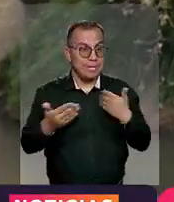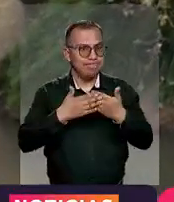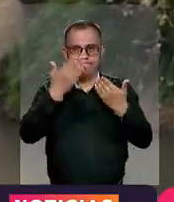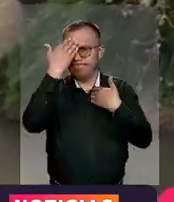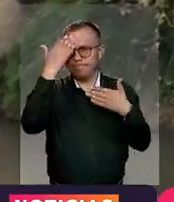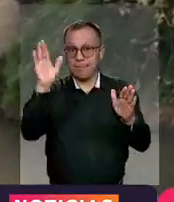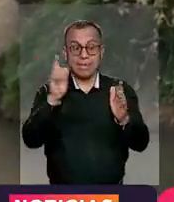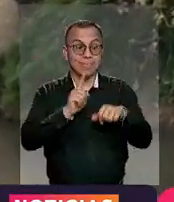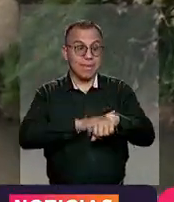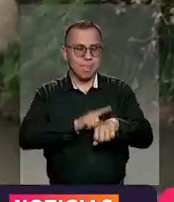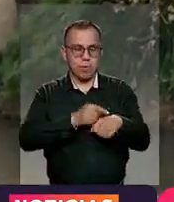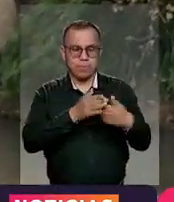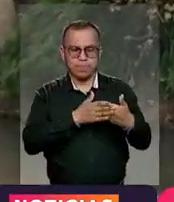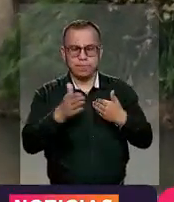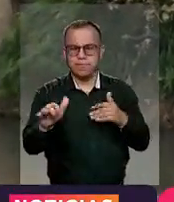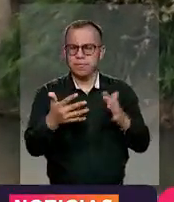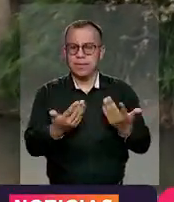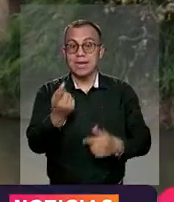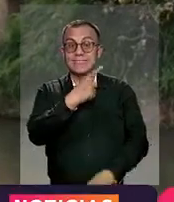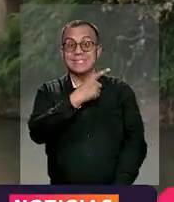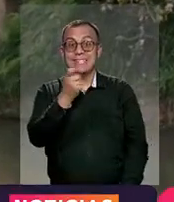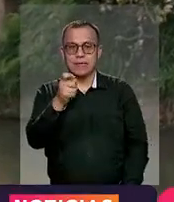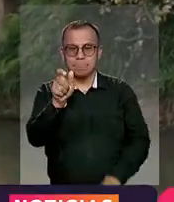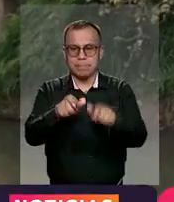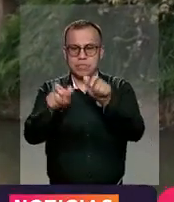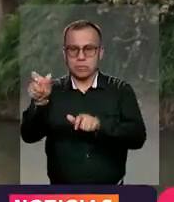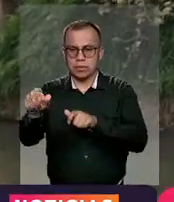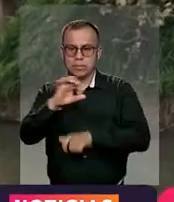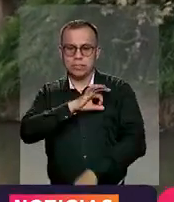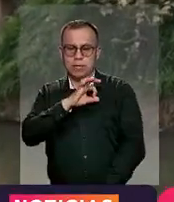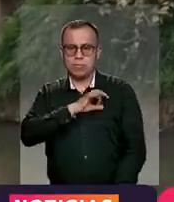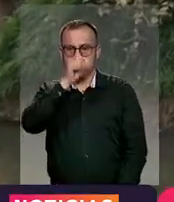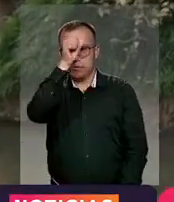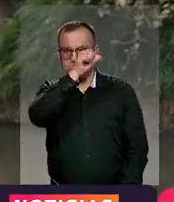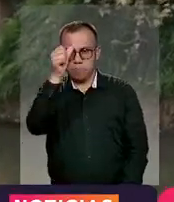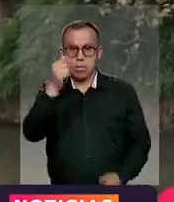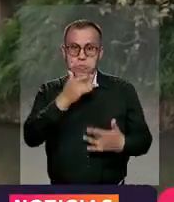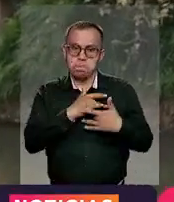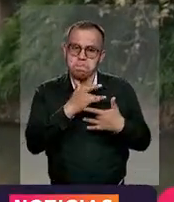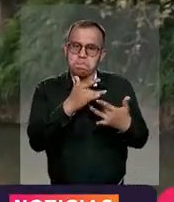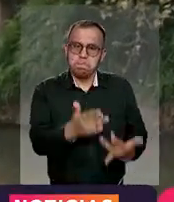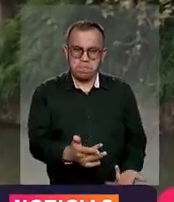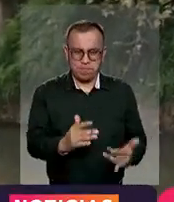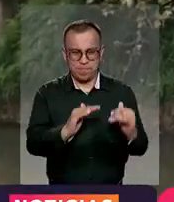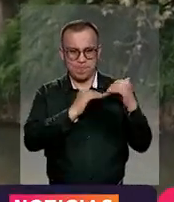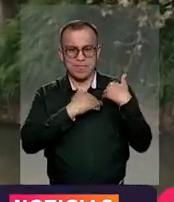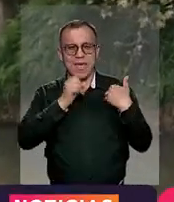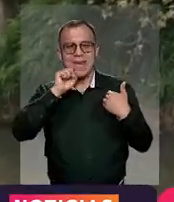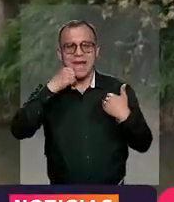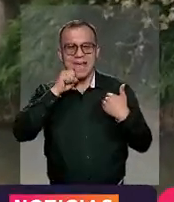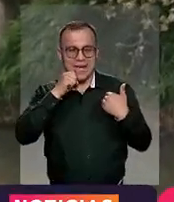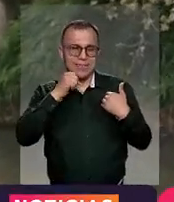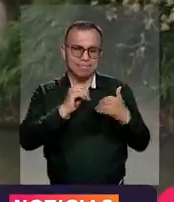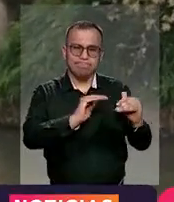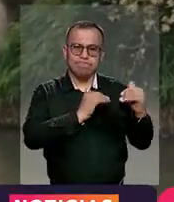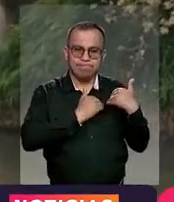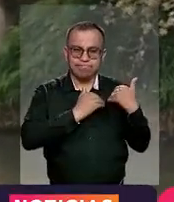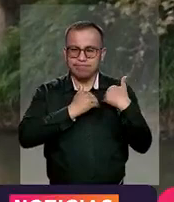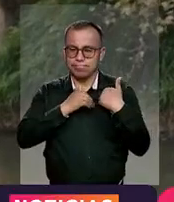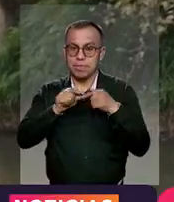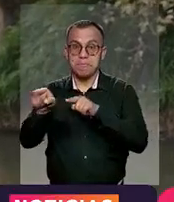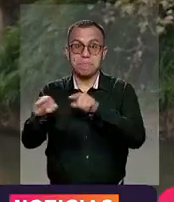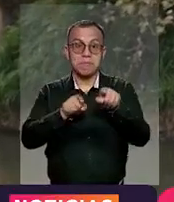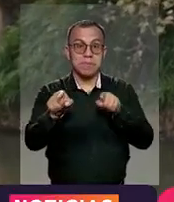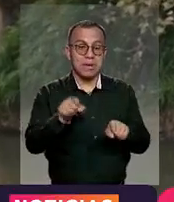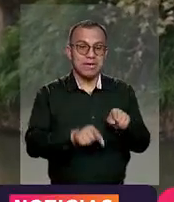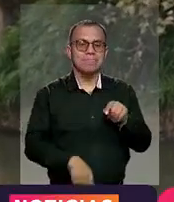indefinida, que cerca de 100 hombres los fines de semana, voluntarios de la Defensa Civil, están a cargo de estos operativos. Sin embargo,